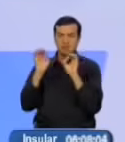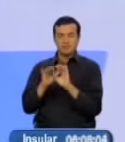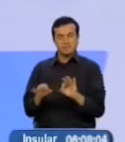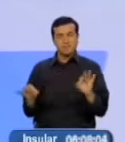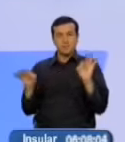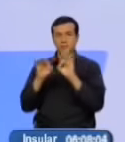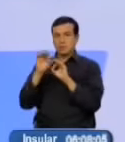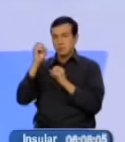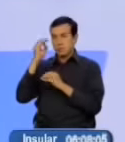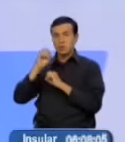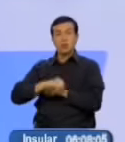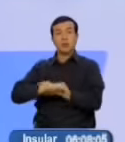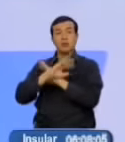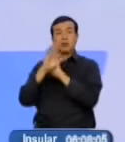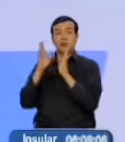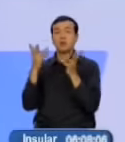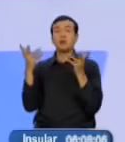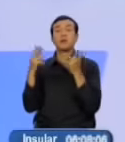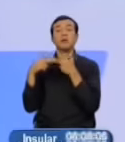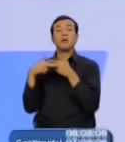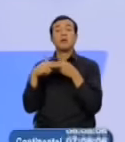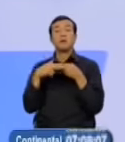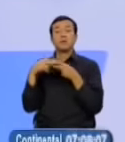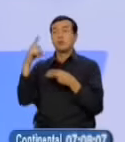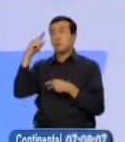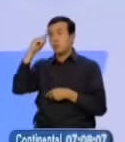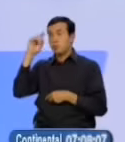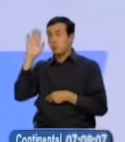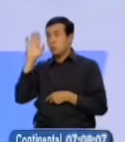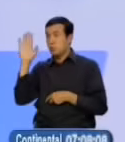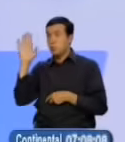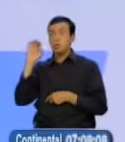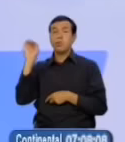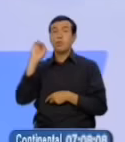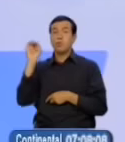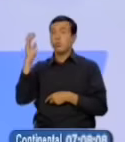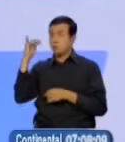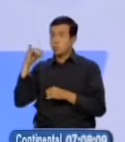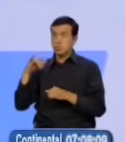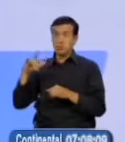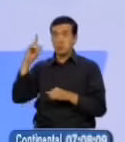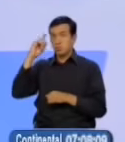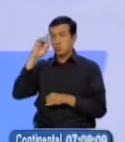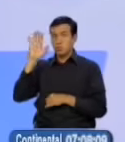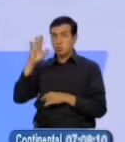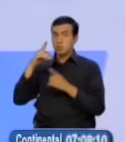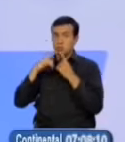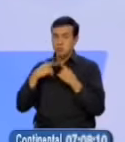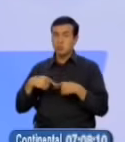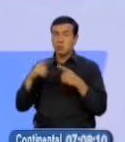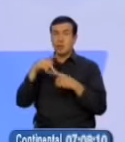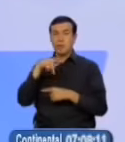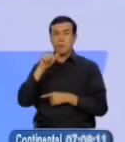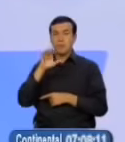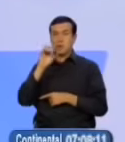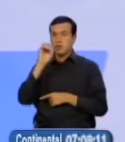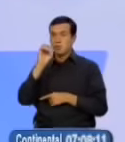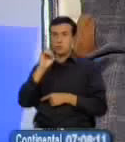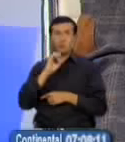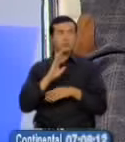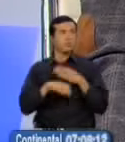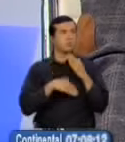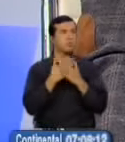importante la claridad respecto de la relación con el gobierno o con una posible continuidad del gobierno, que es la declaración que ha dado Paco Moncayo. Todo el